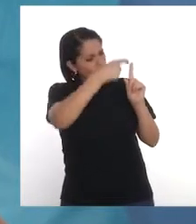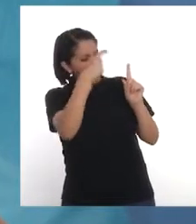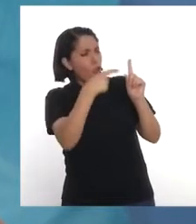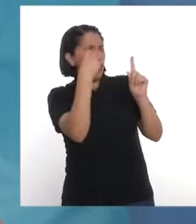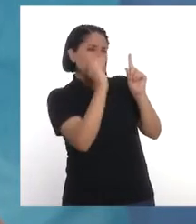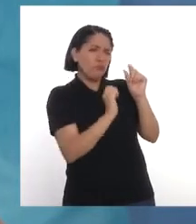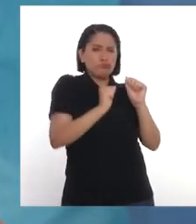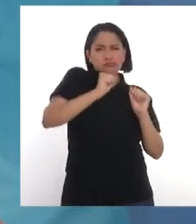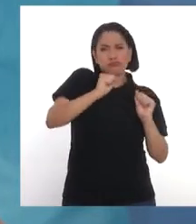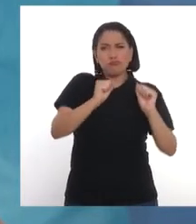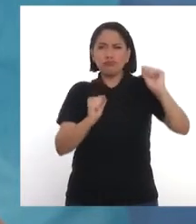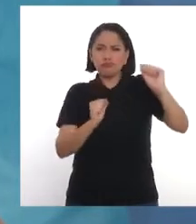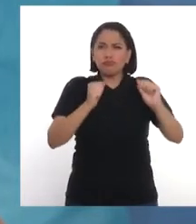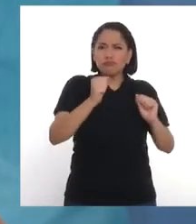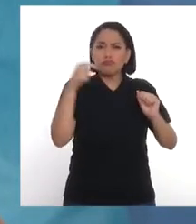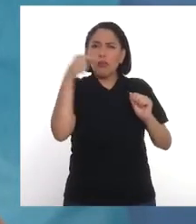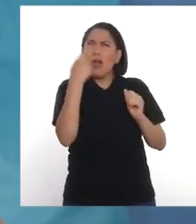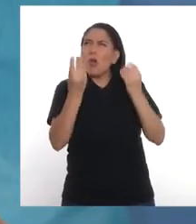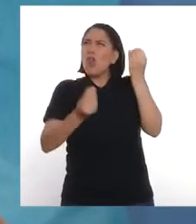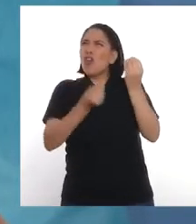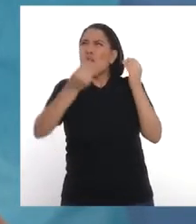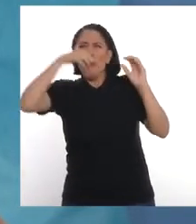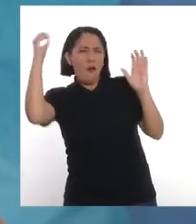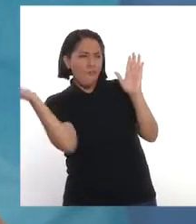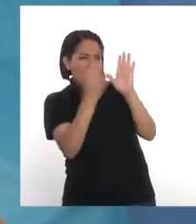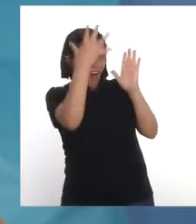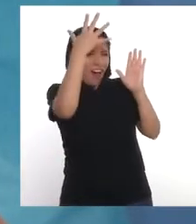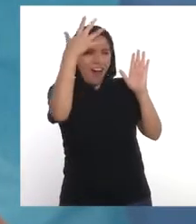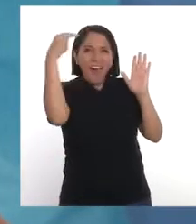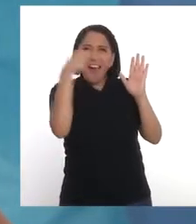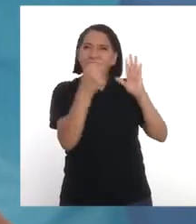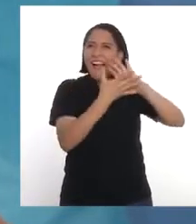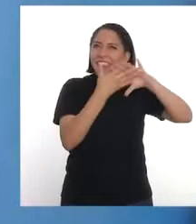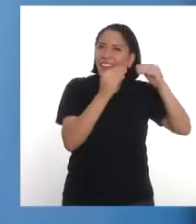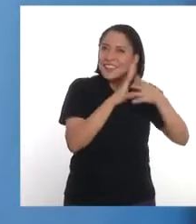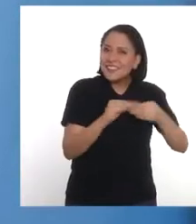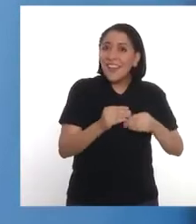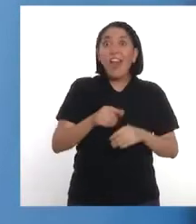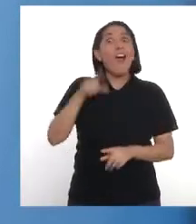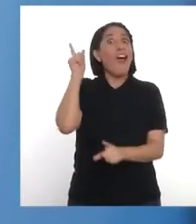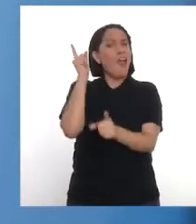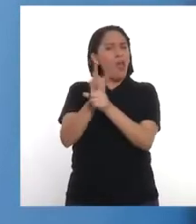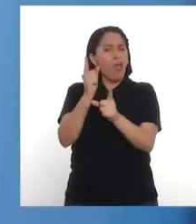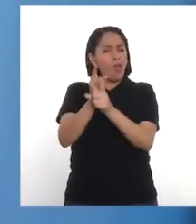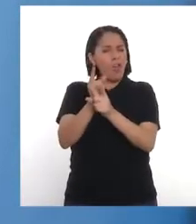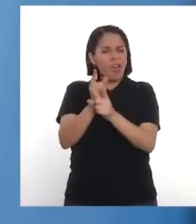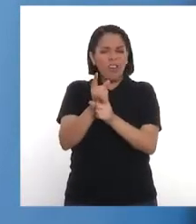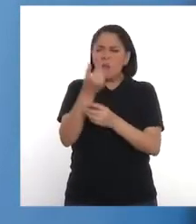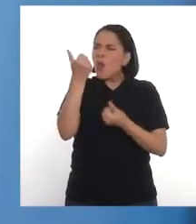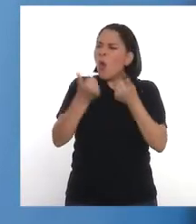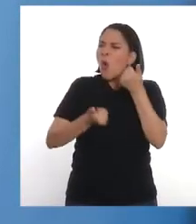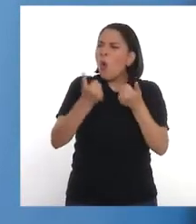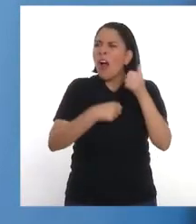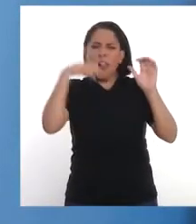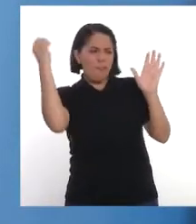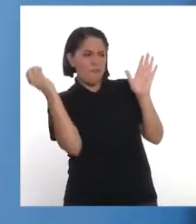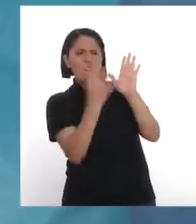viñeta, creo que debe de haber algo que les dé ese toque especial a nuestras historias. Es verdad, pero ¿cuál sería ese